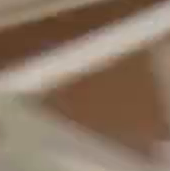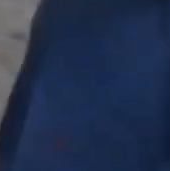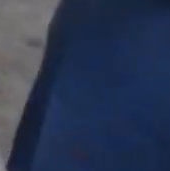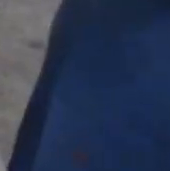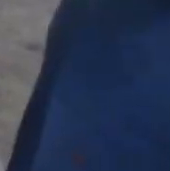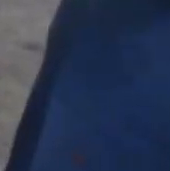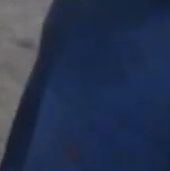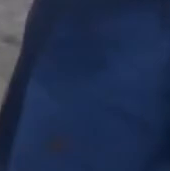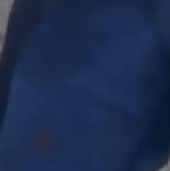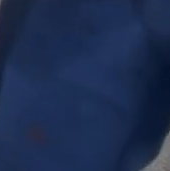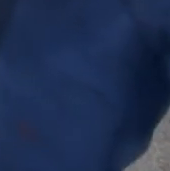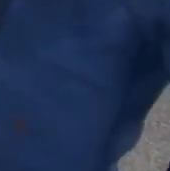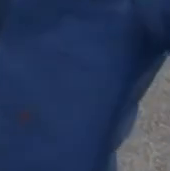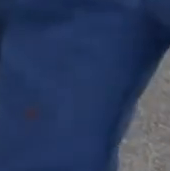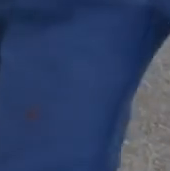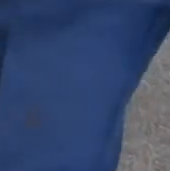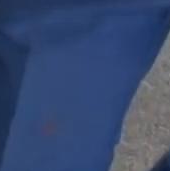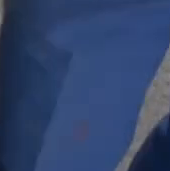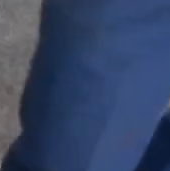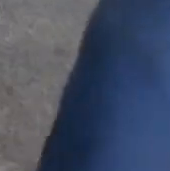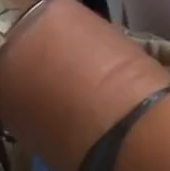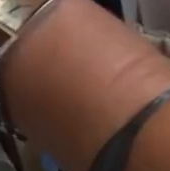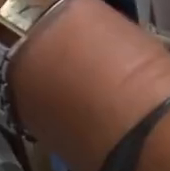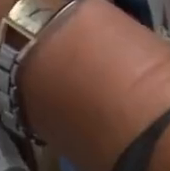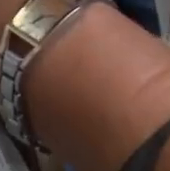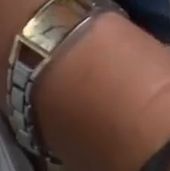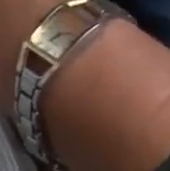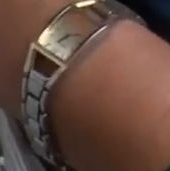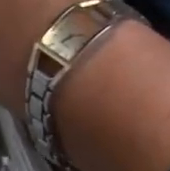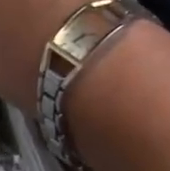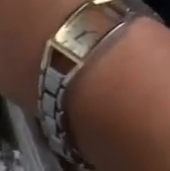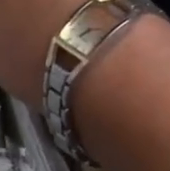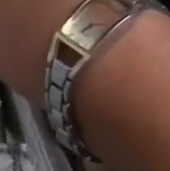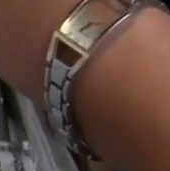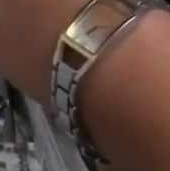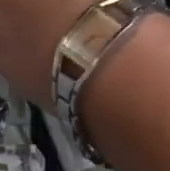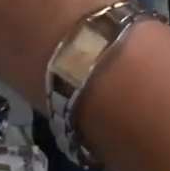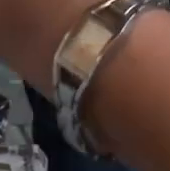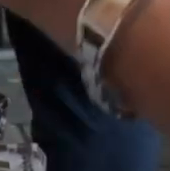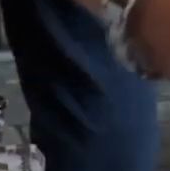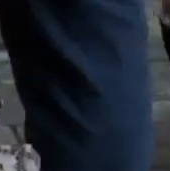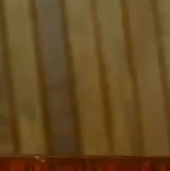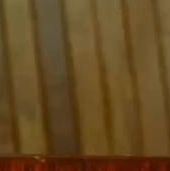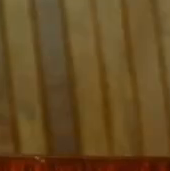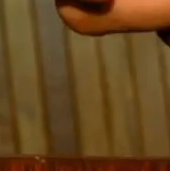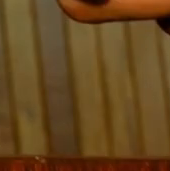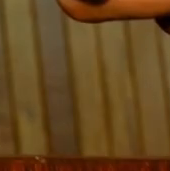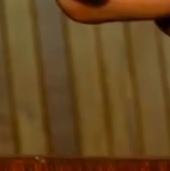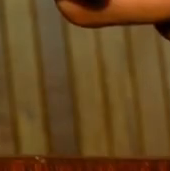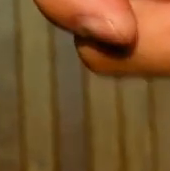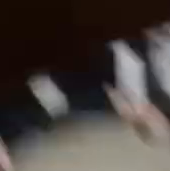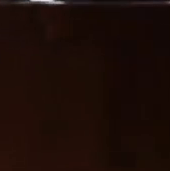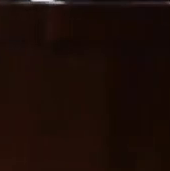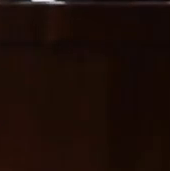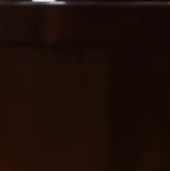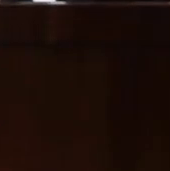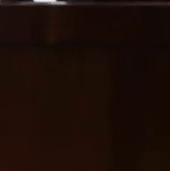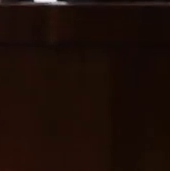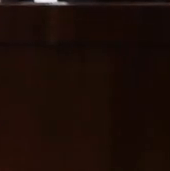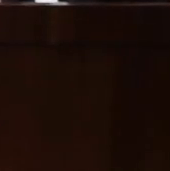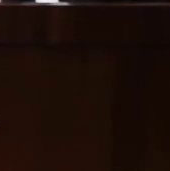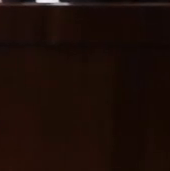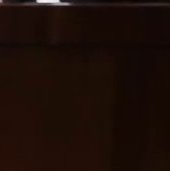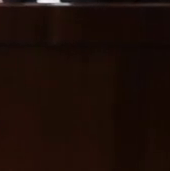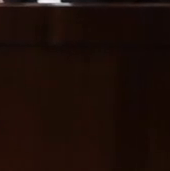elecciones procesos electorales con certeza legalidad y limpieza en cada etapa el